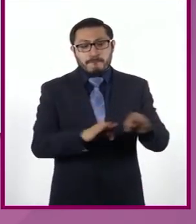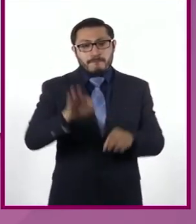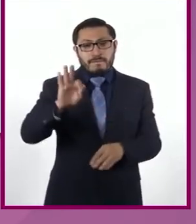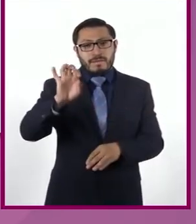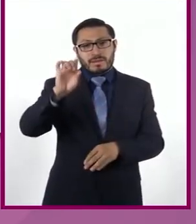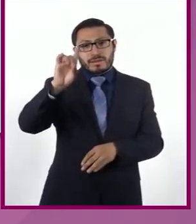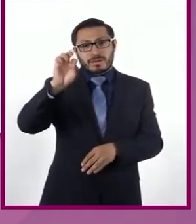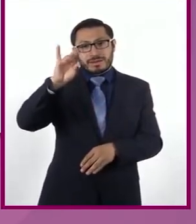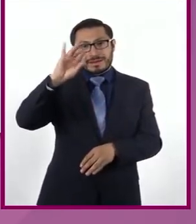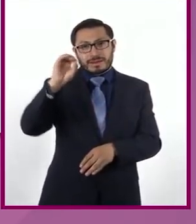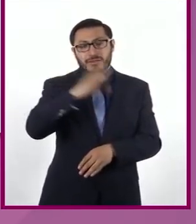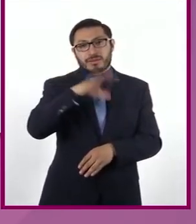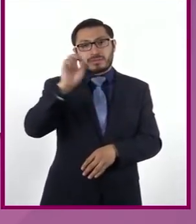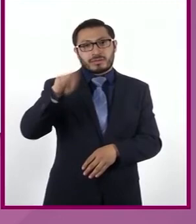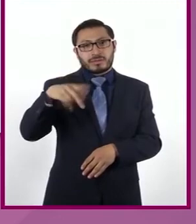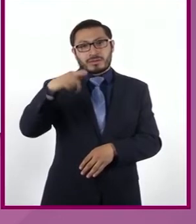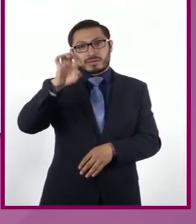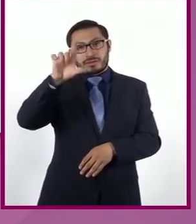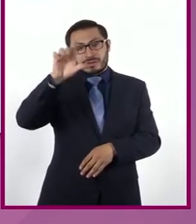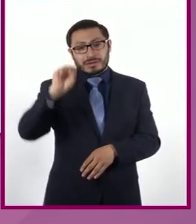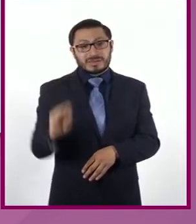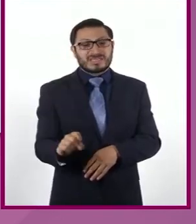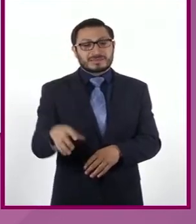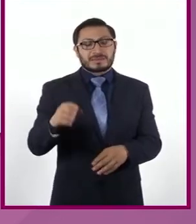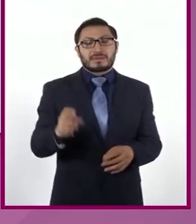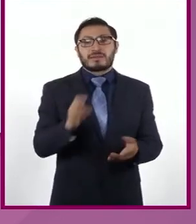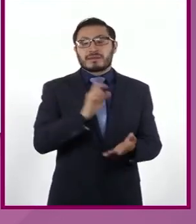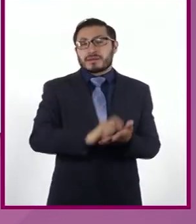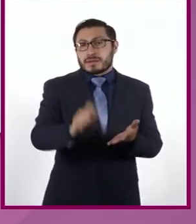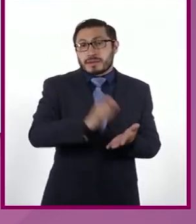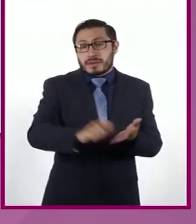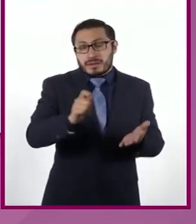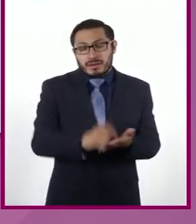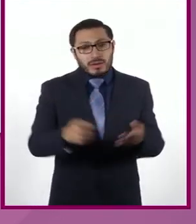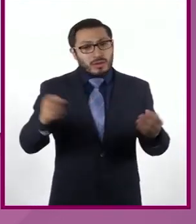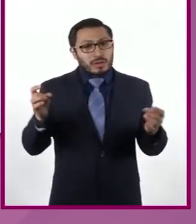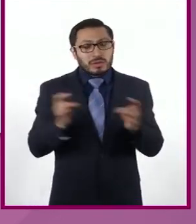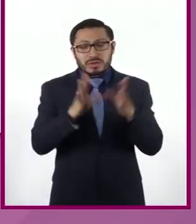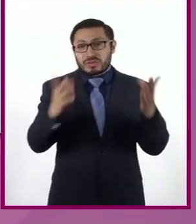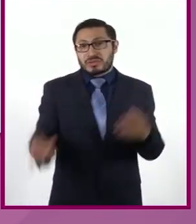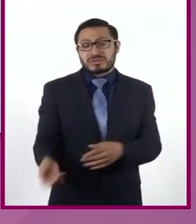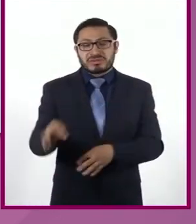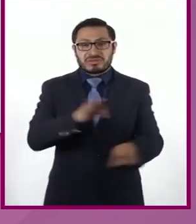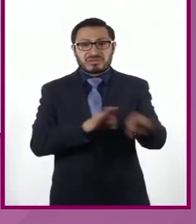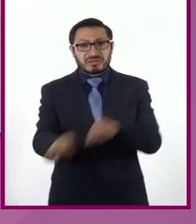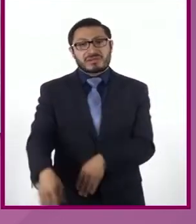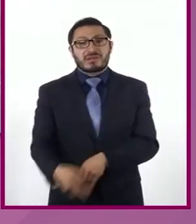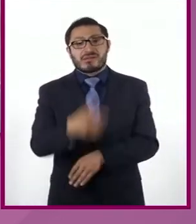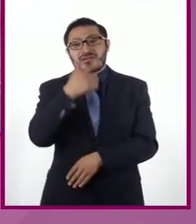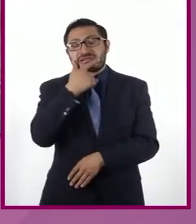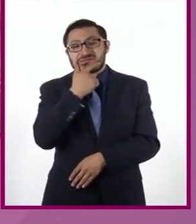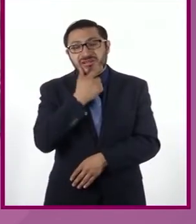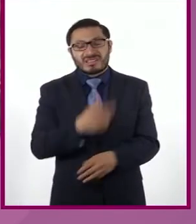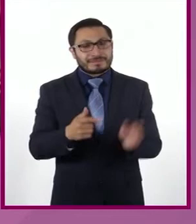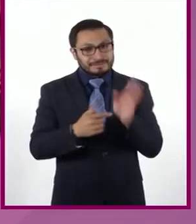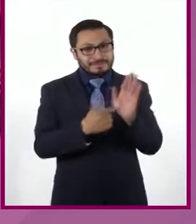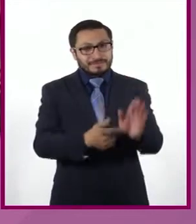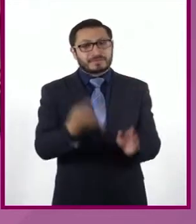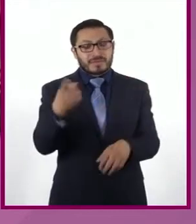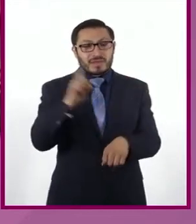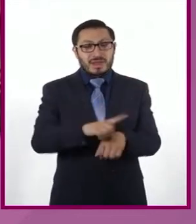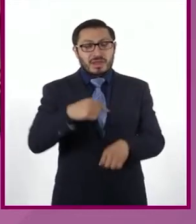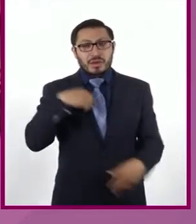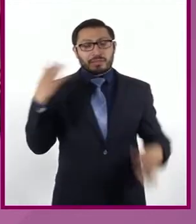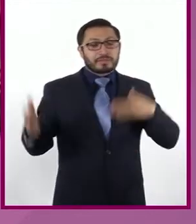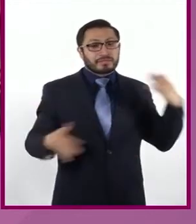escribió en su ensayo La situación de la clase obrera en Inglaterra lo siguiente: un día paseaba por Manchester con